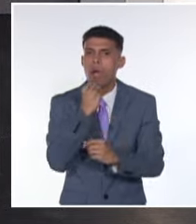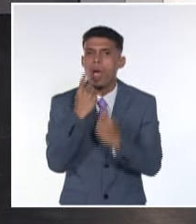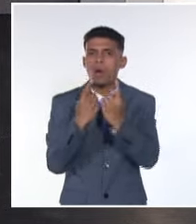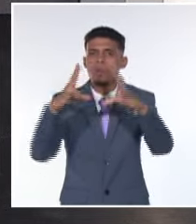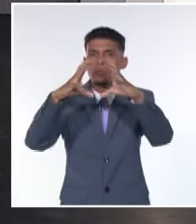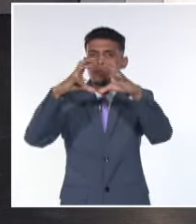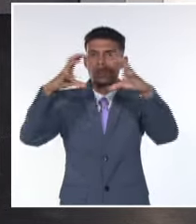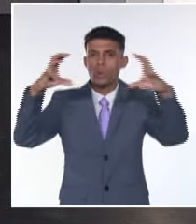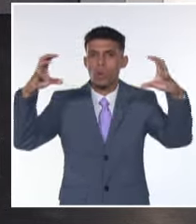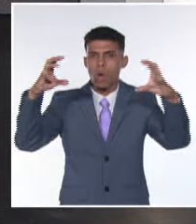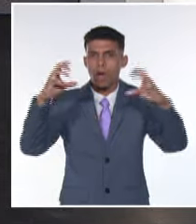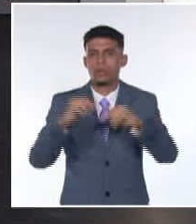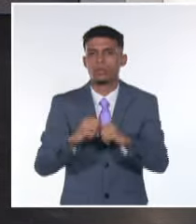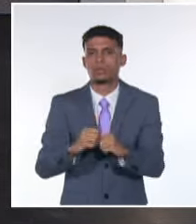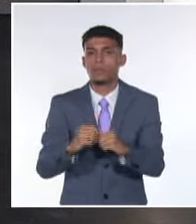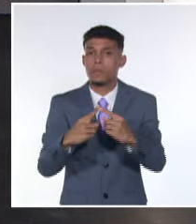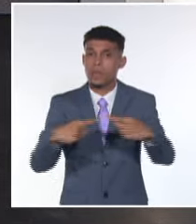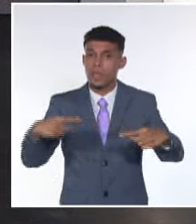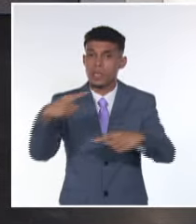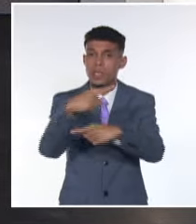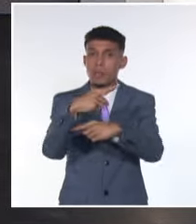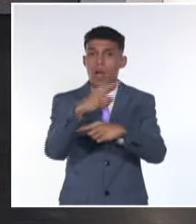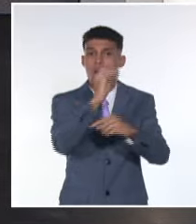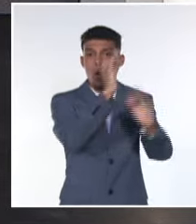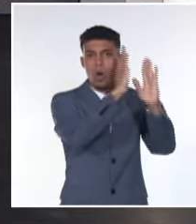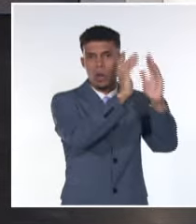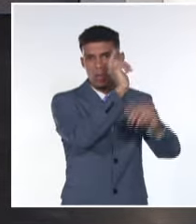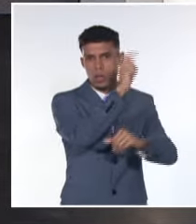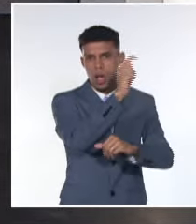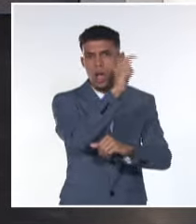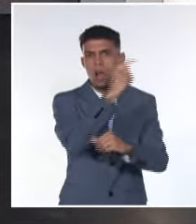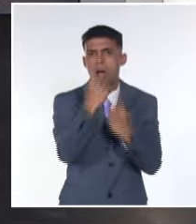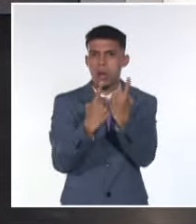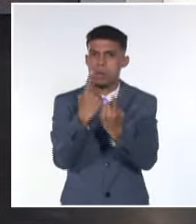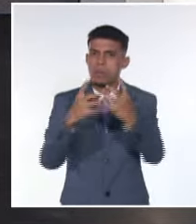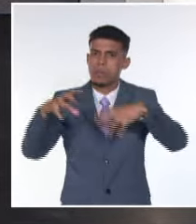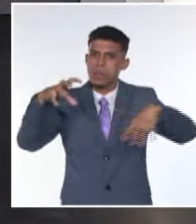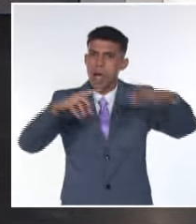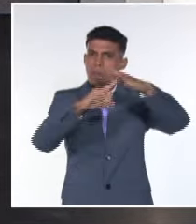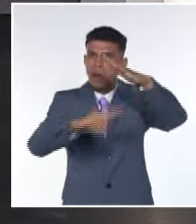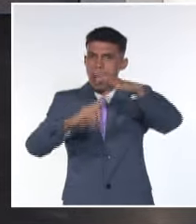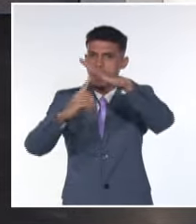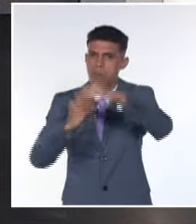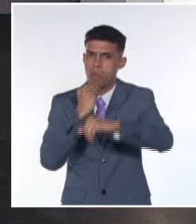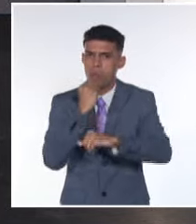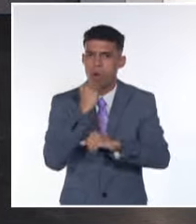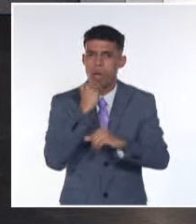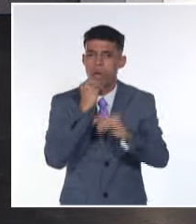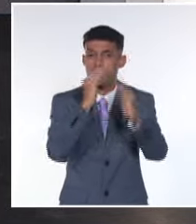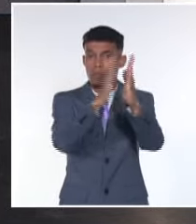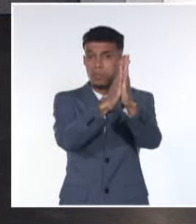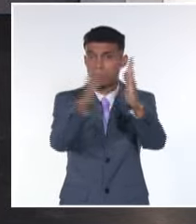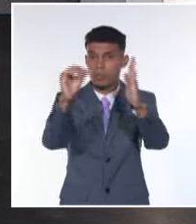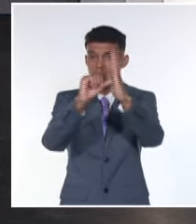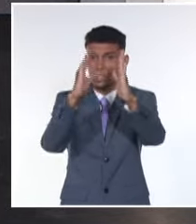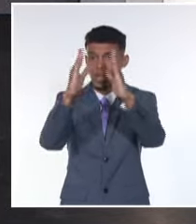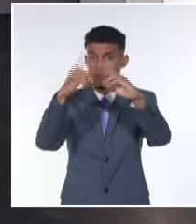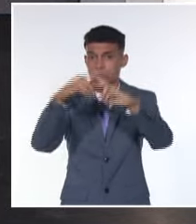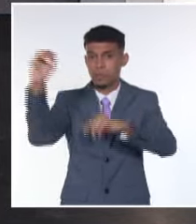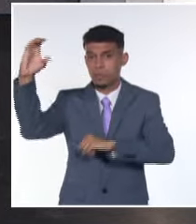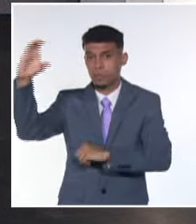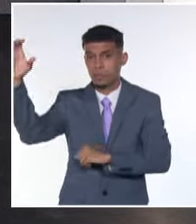hacia zonas del interior y sur, sobre todo hacia la mitad oriental del país, con algunos chubascos y tormentas eléctricas que en el resto del país pues ocurrirán, pero sobre